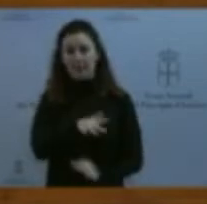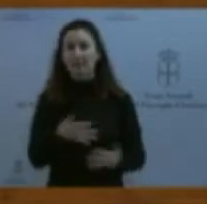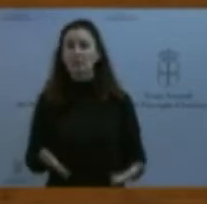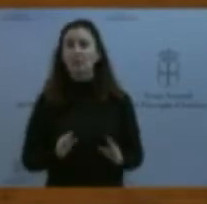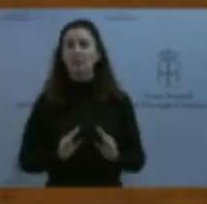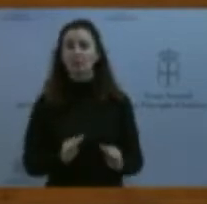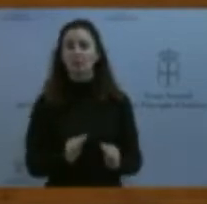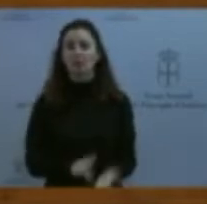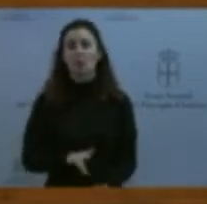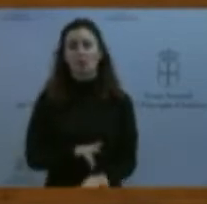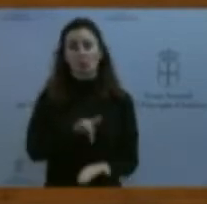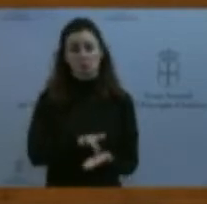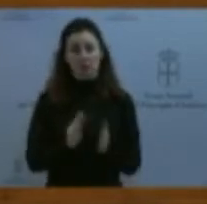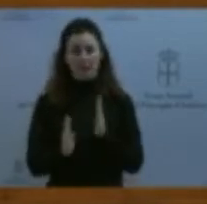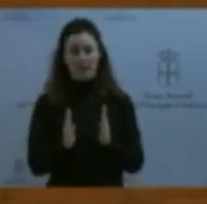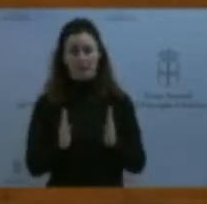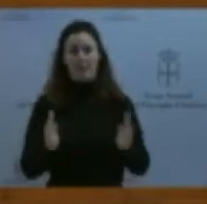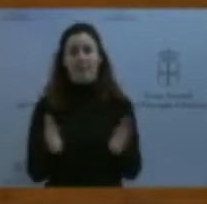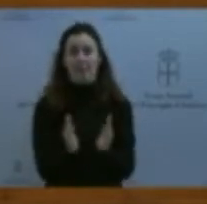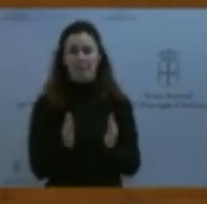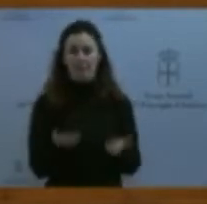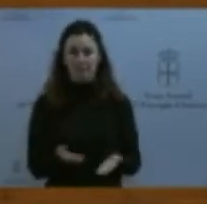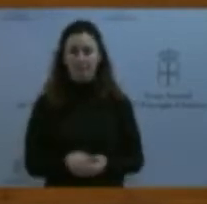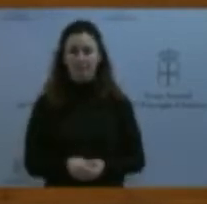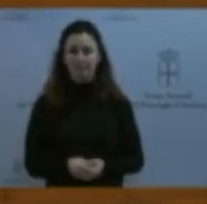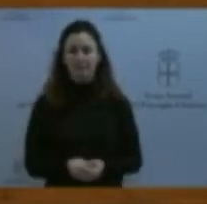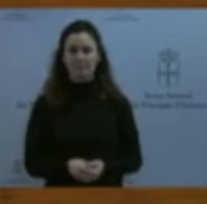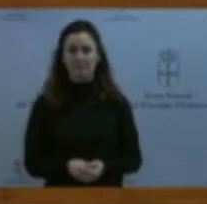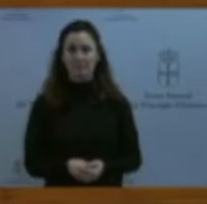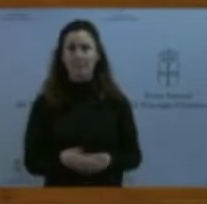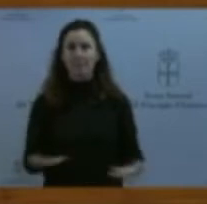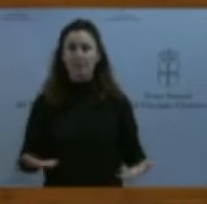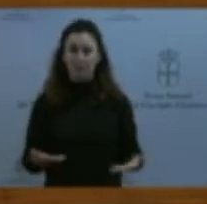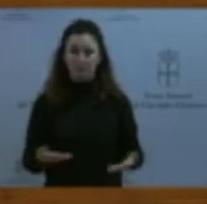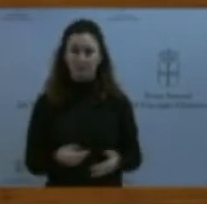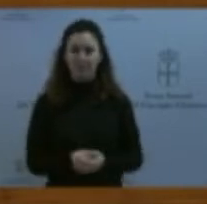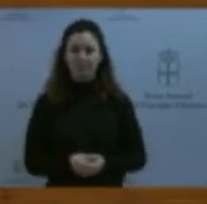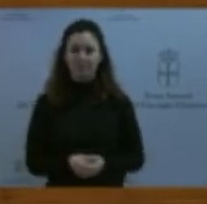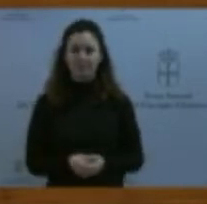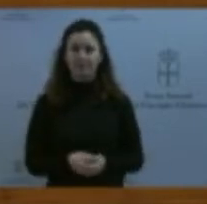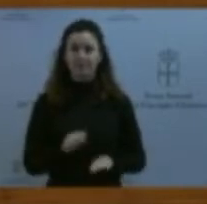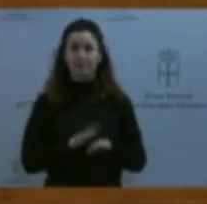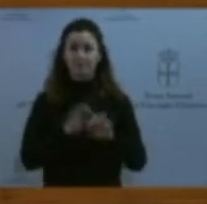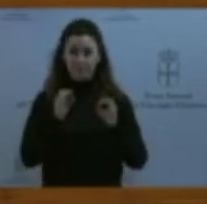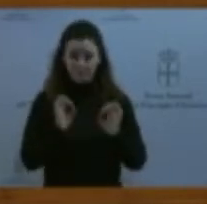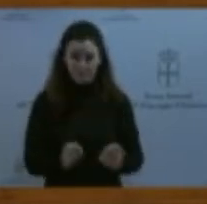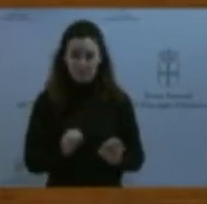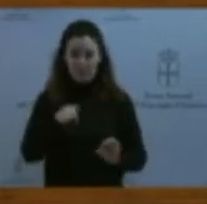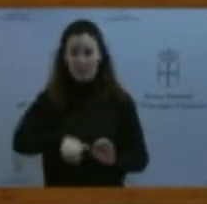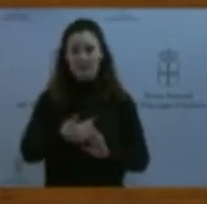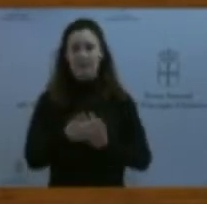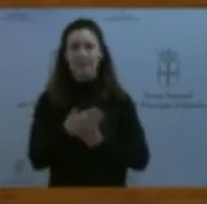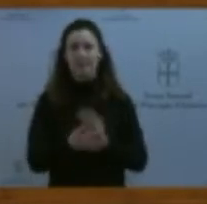concurrencia. En cualquier caso, para esta convocatoria de la que estamos hablando en particular,